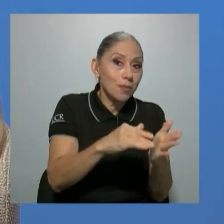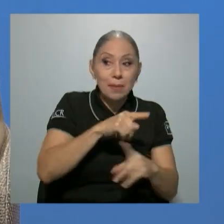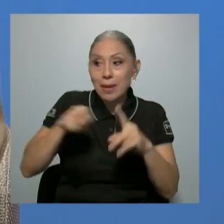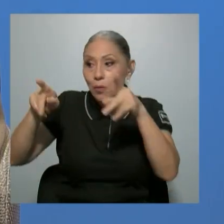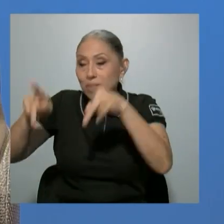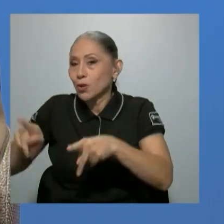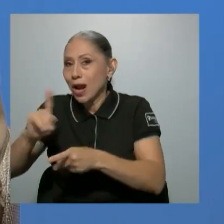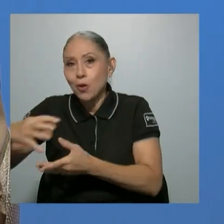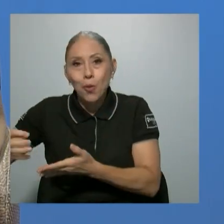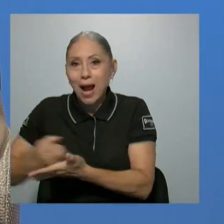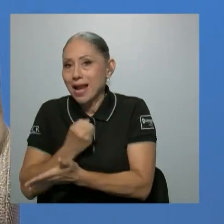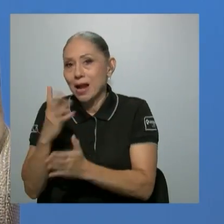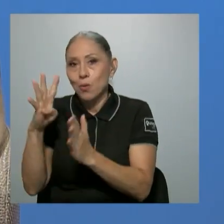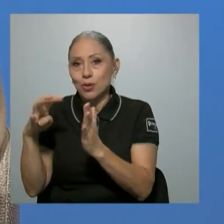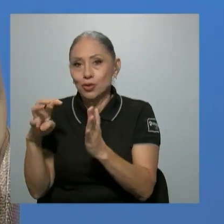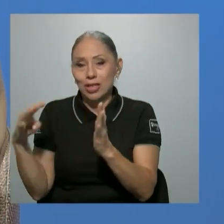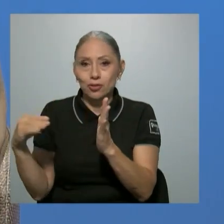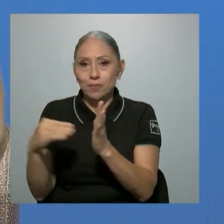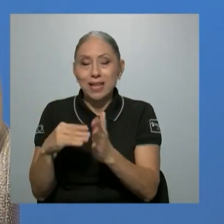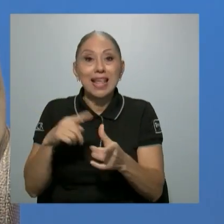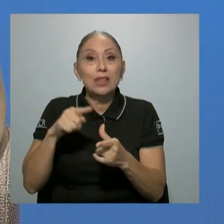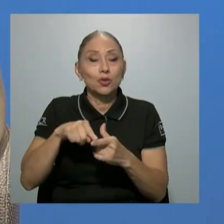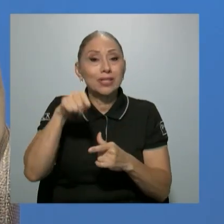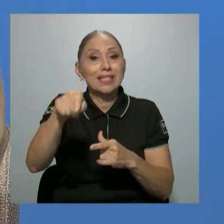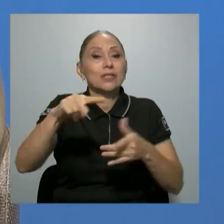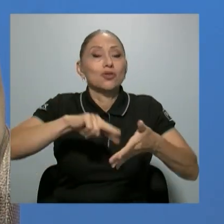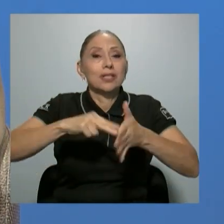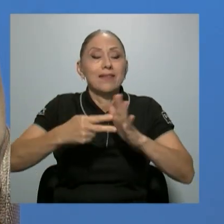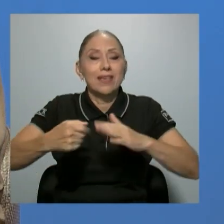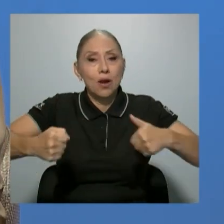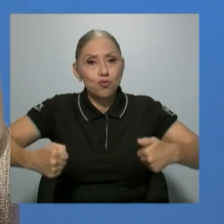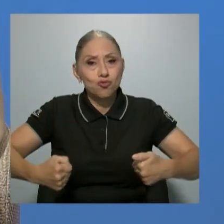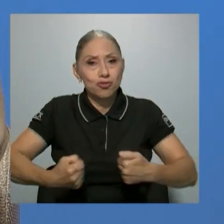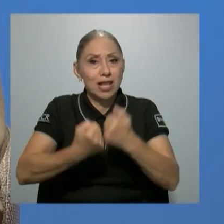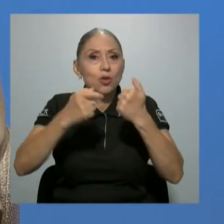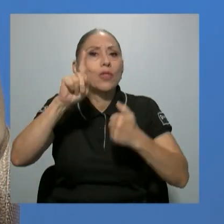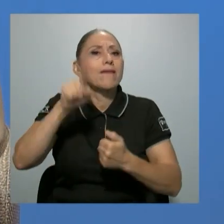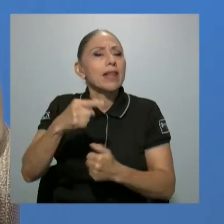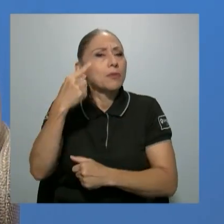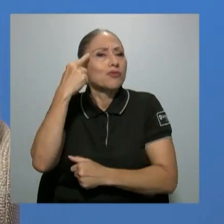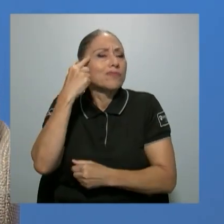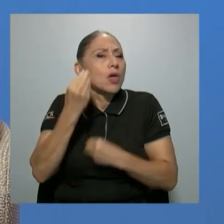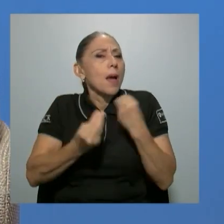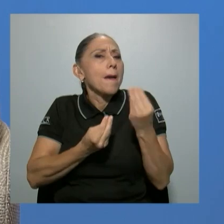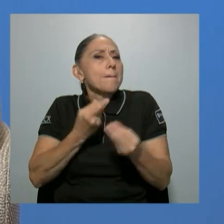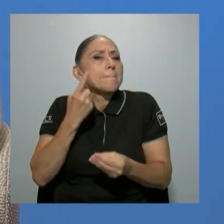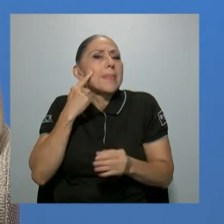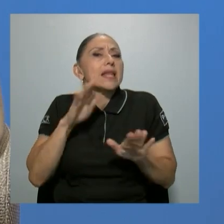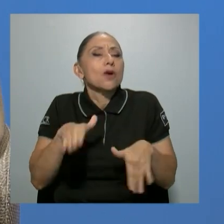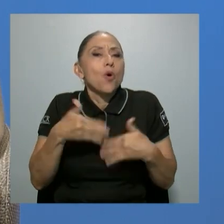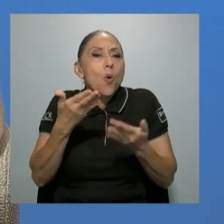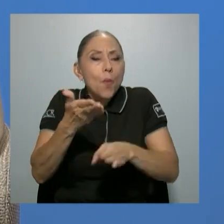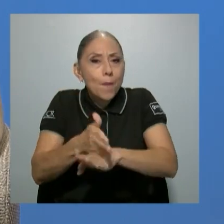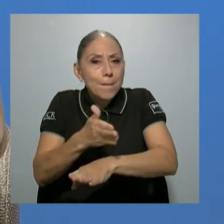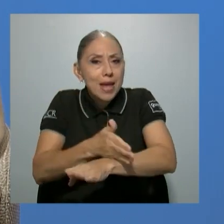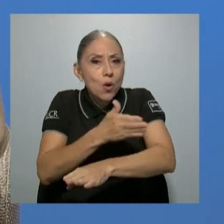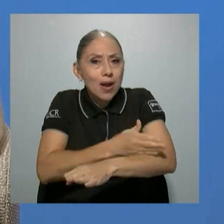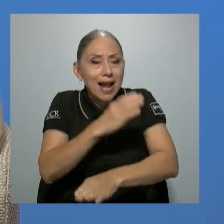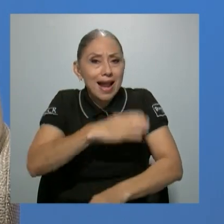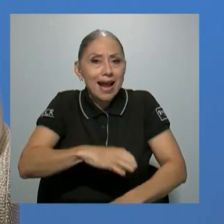todo un reto y que ya deberíamos de estar previendo cómo mejorar la calidad de vida, cómo, por